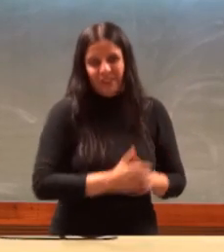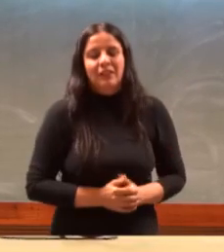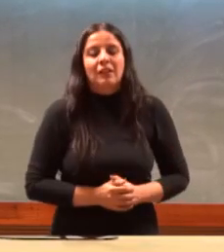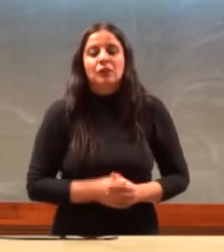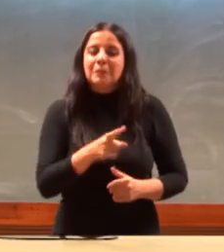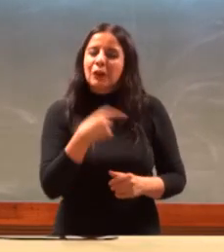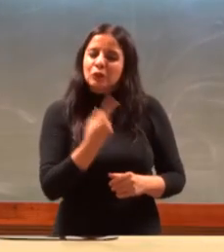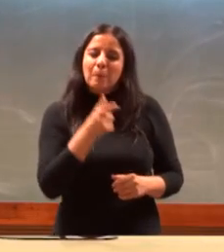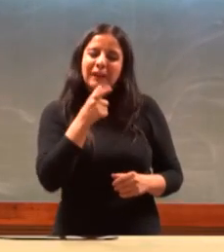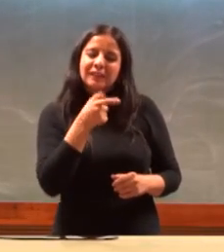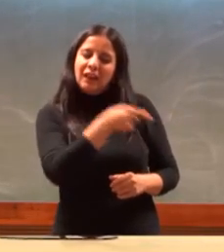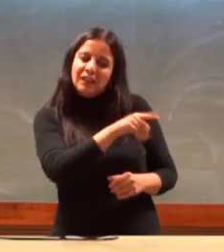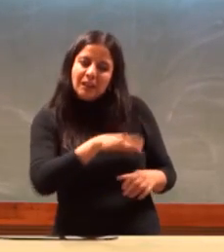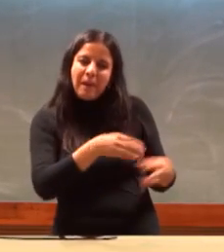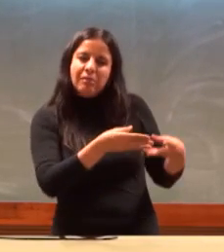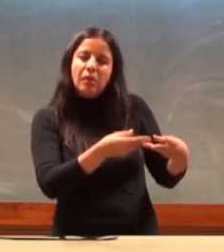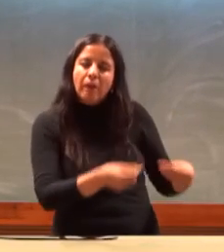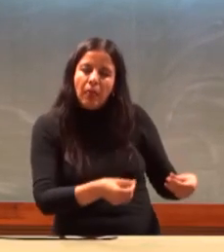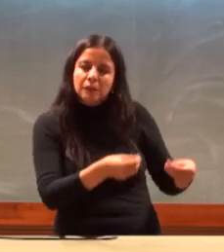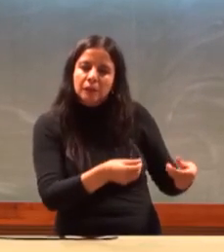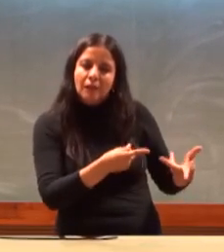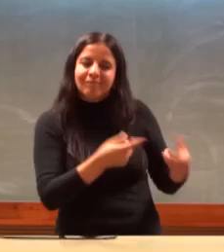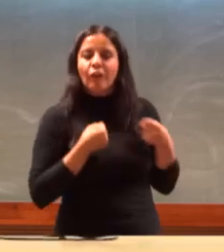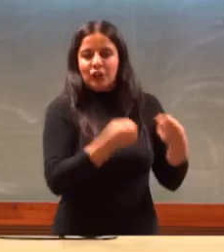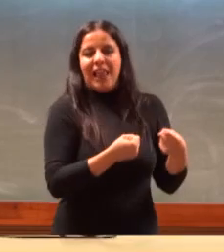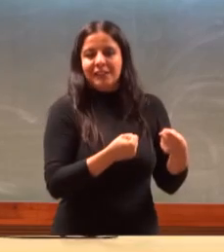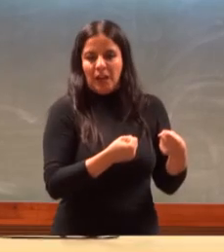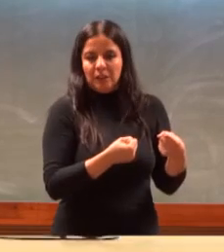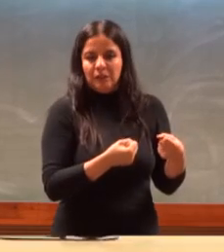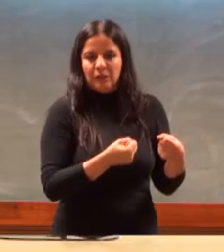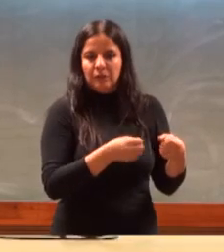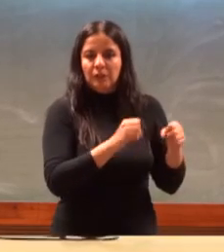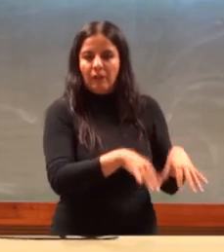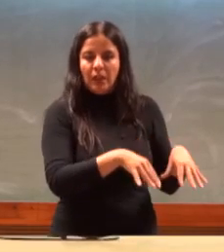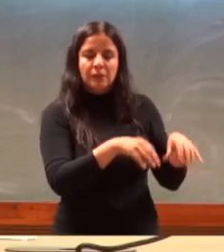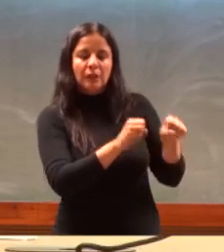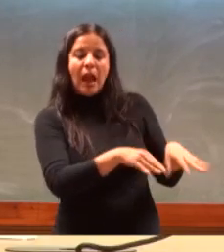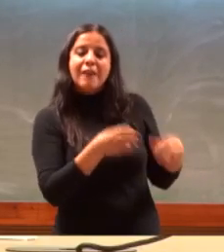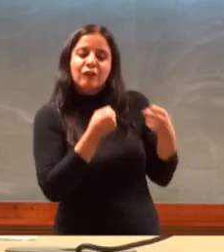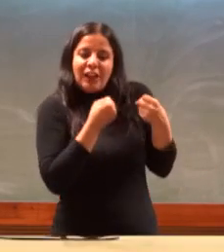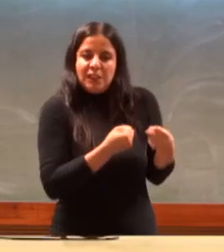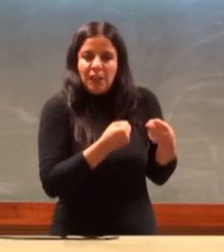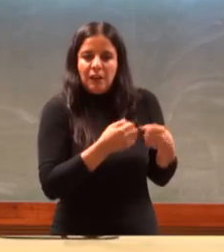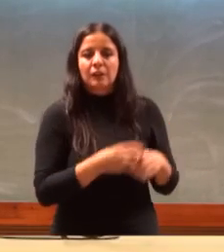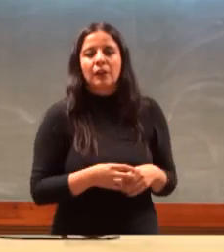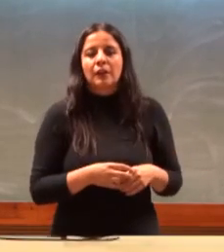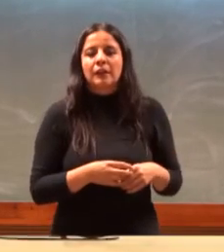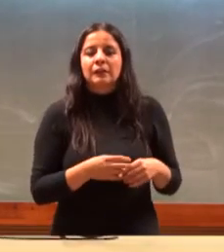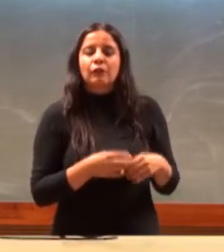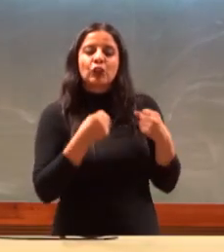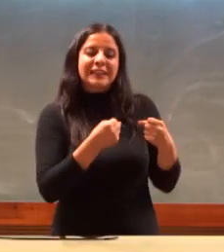importante fortalecer esas áreas más débiles pero fortalecerlas a través de sus propias demandas no en su especificidad temática en sus tradiciones y